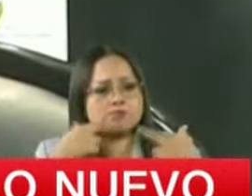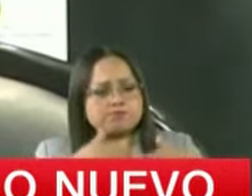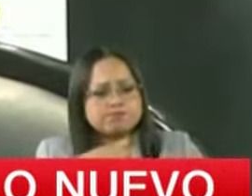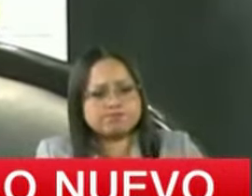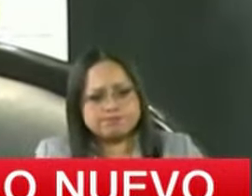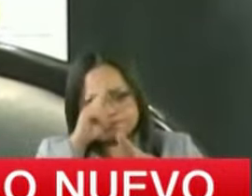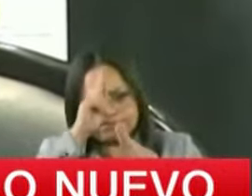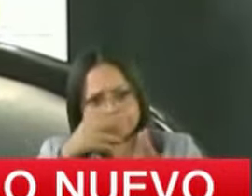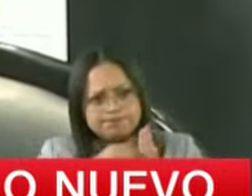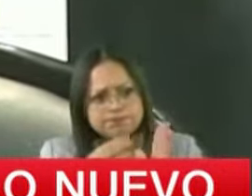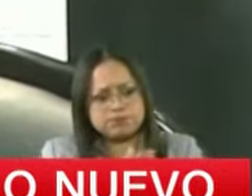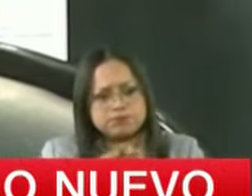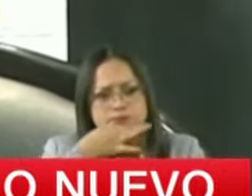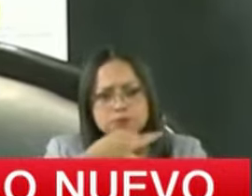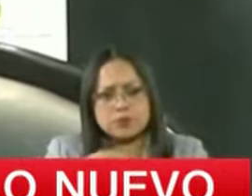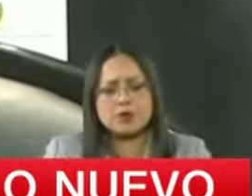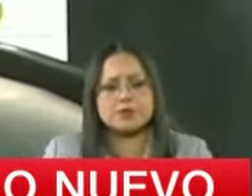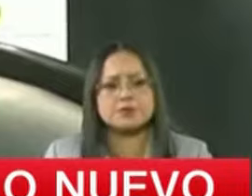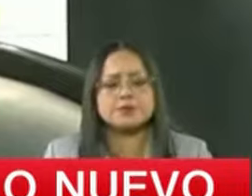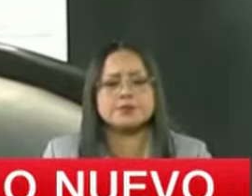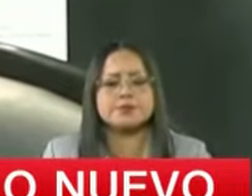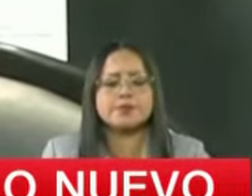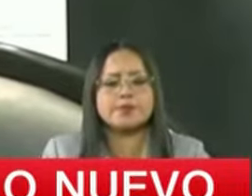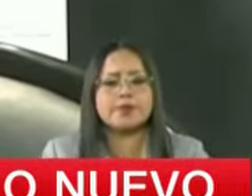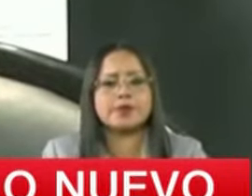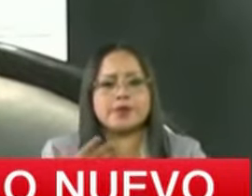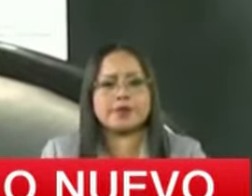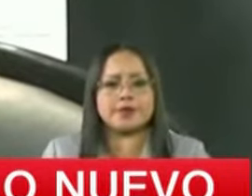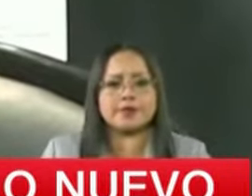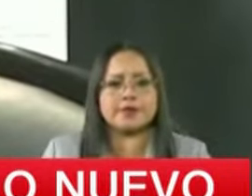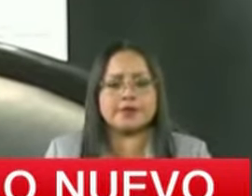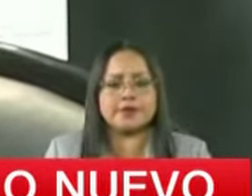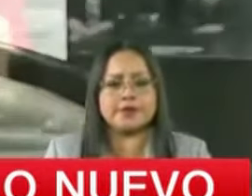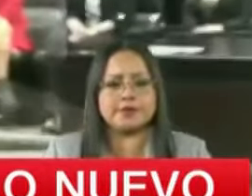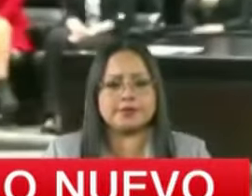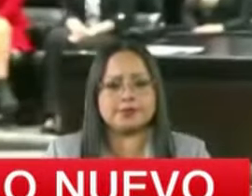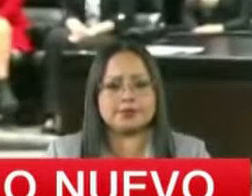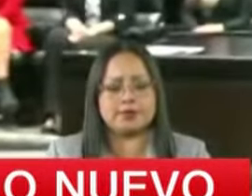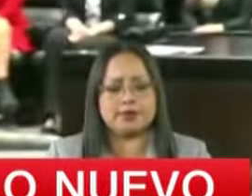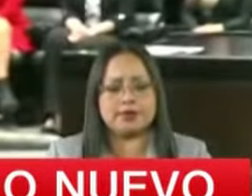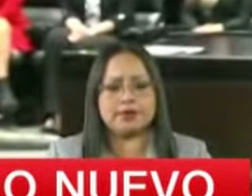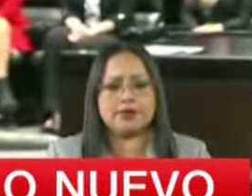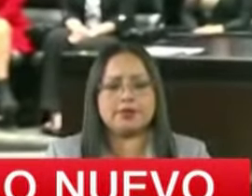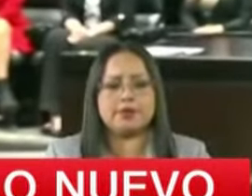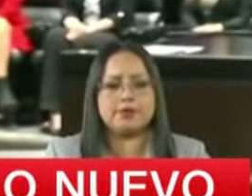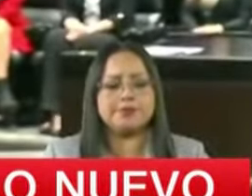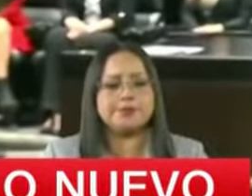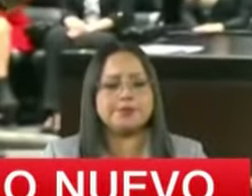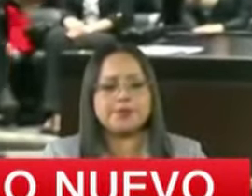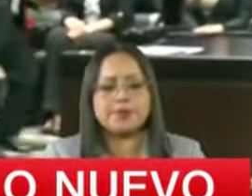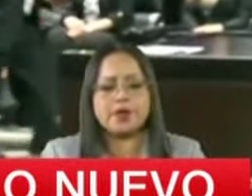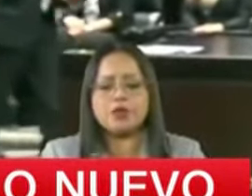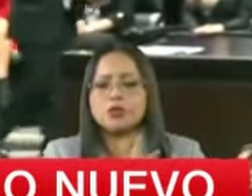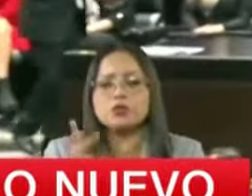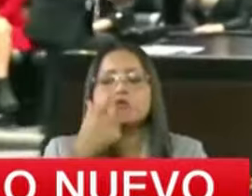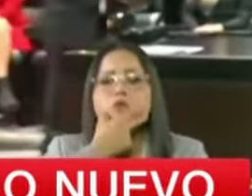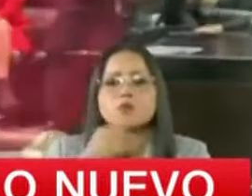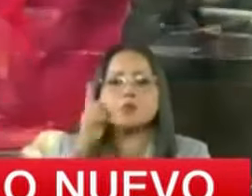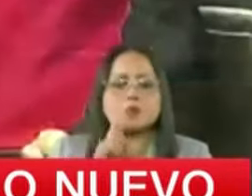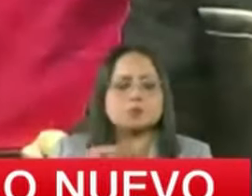tal efecto se convoque. Es cuanto, presidente. Se invita a todas y a todos los presentes a